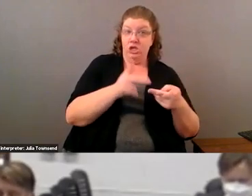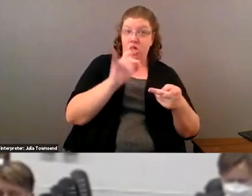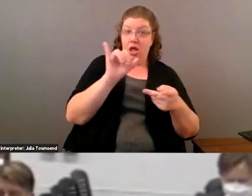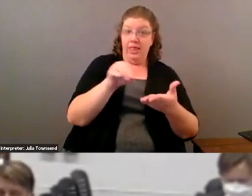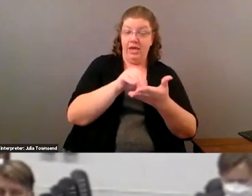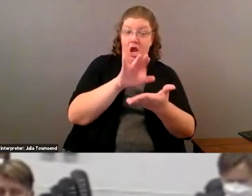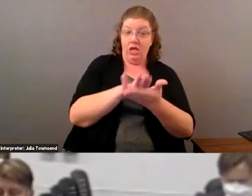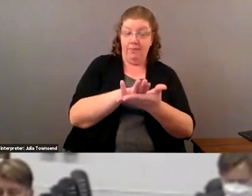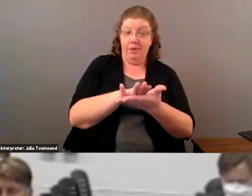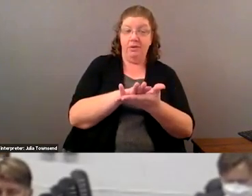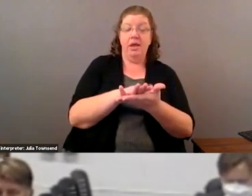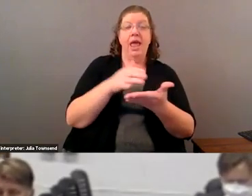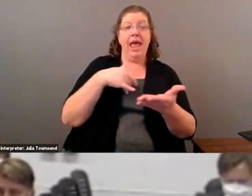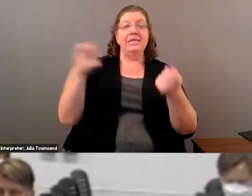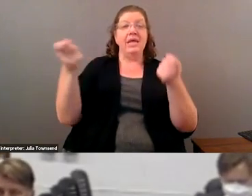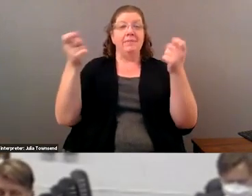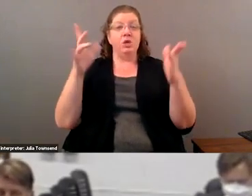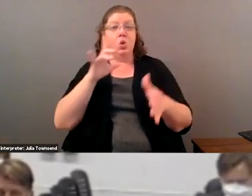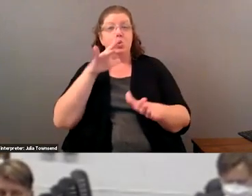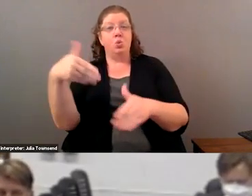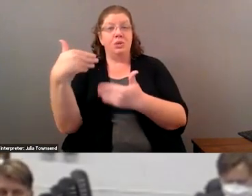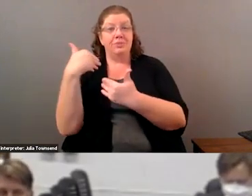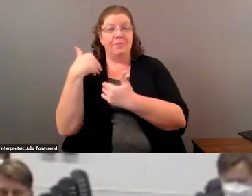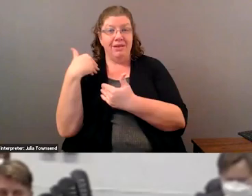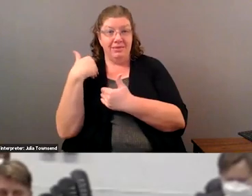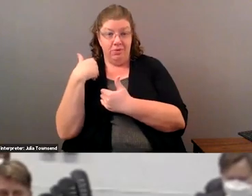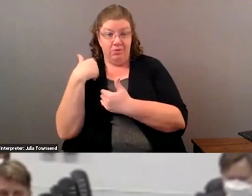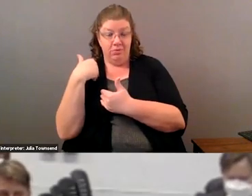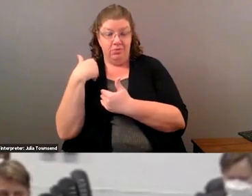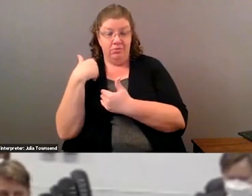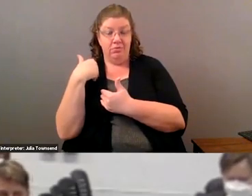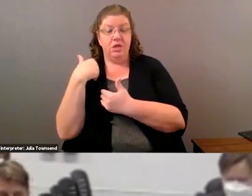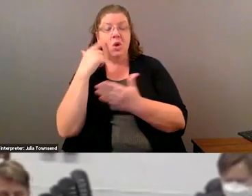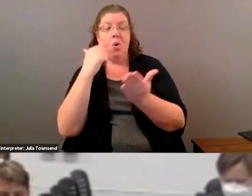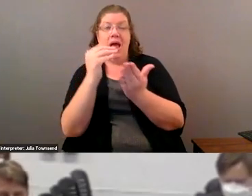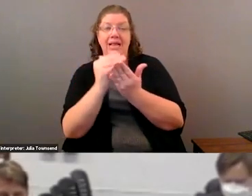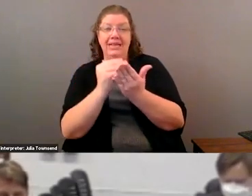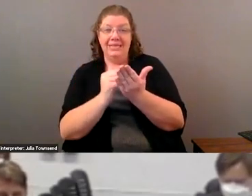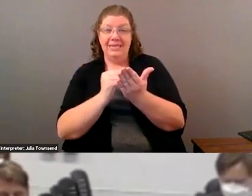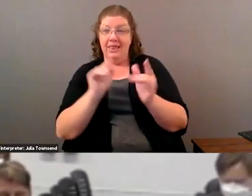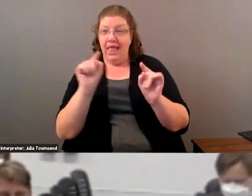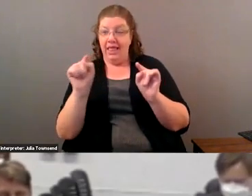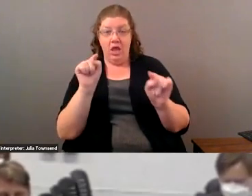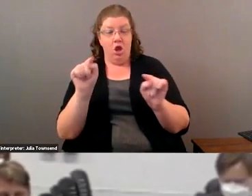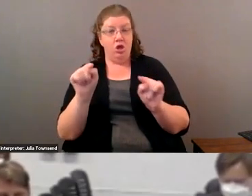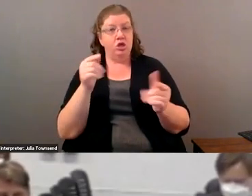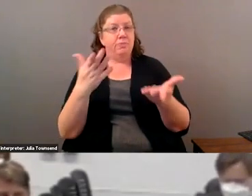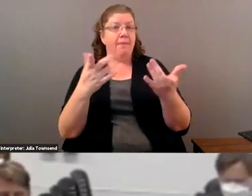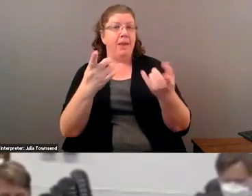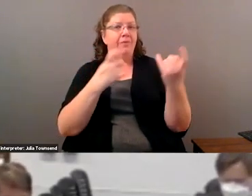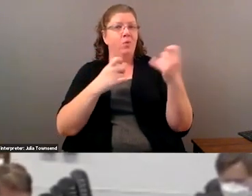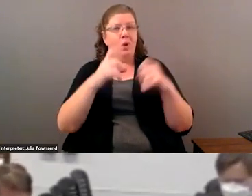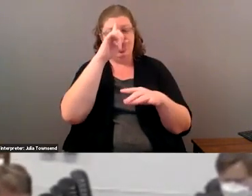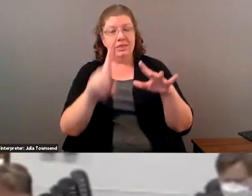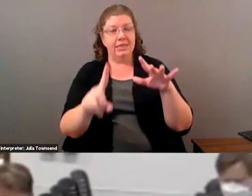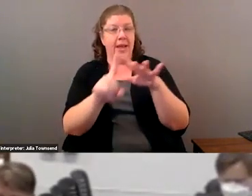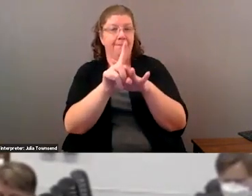el primero es que cada uno de estos los cargos en este documento tienen responsabilidades administrativas